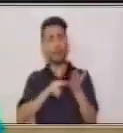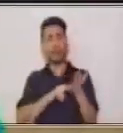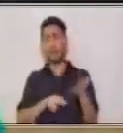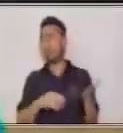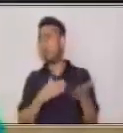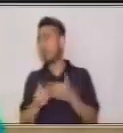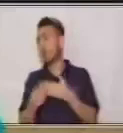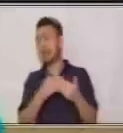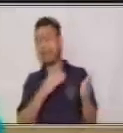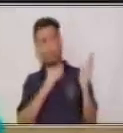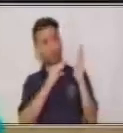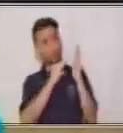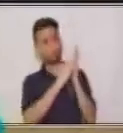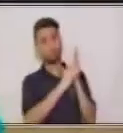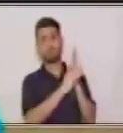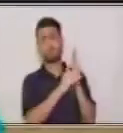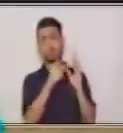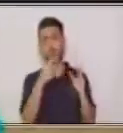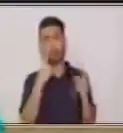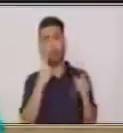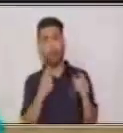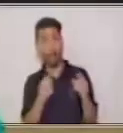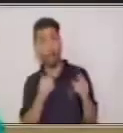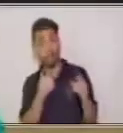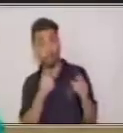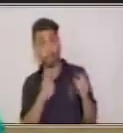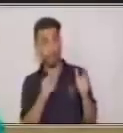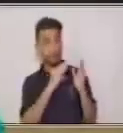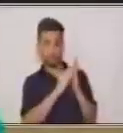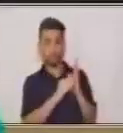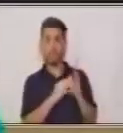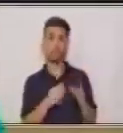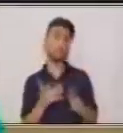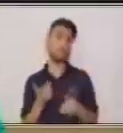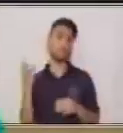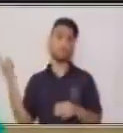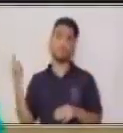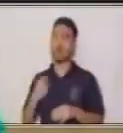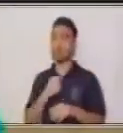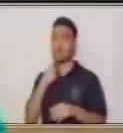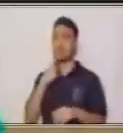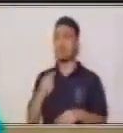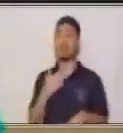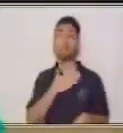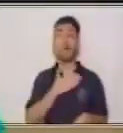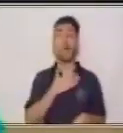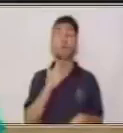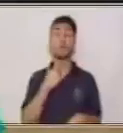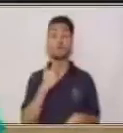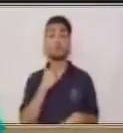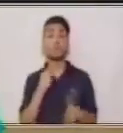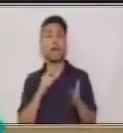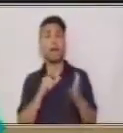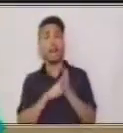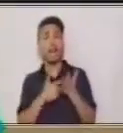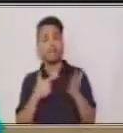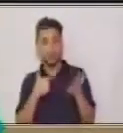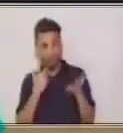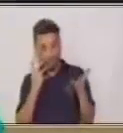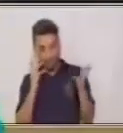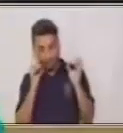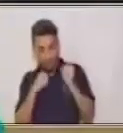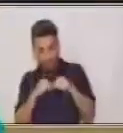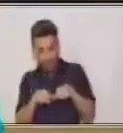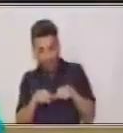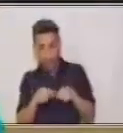texto que te llame la atención. A mí me gustan los libros de suspenso y de miedo, pero no significa